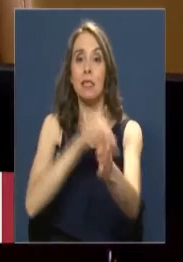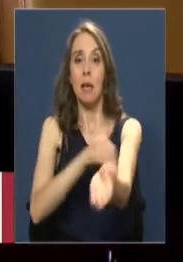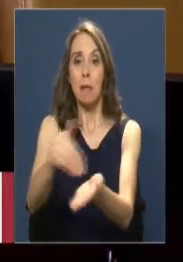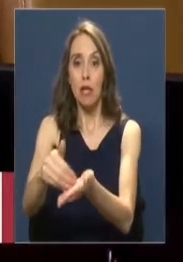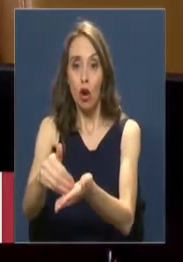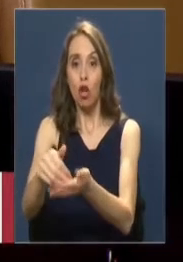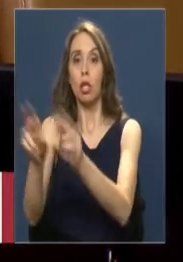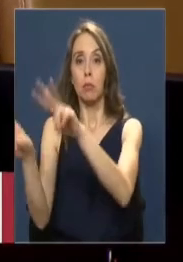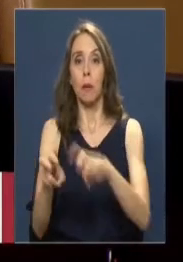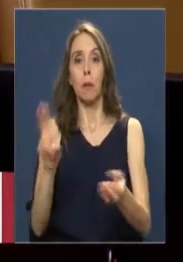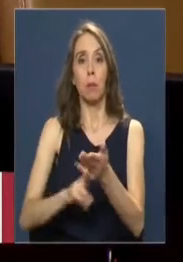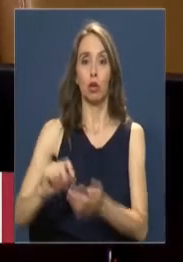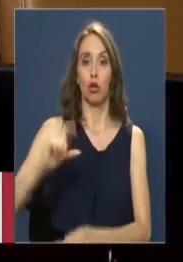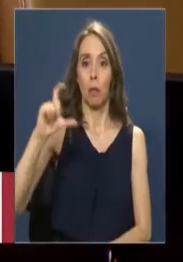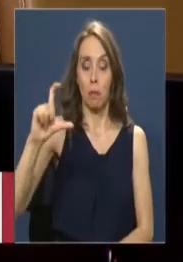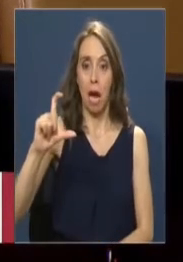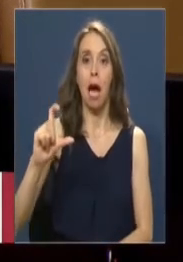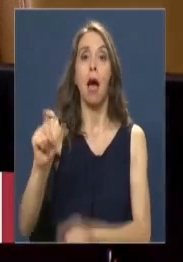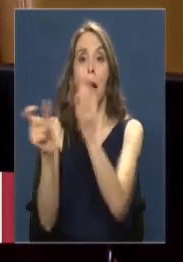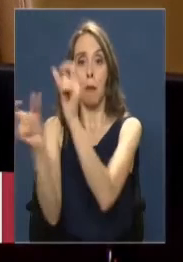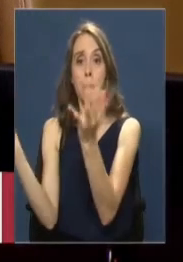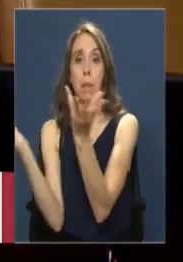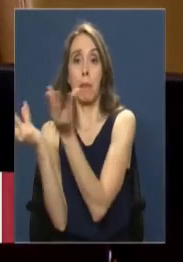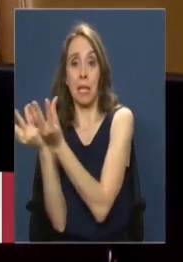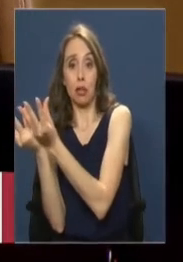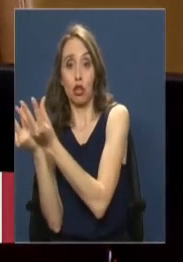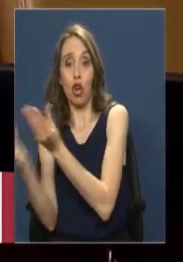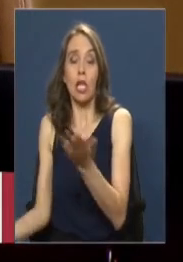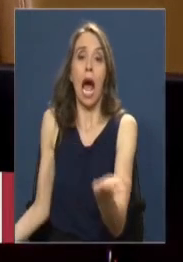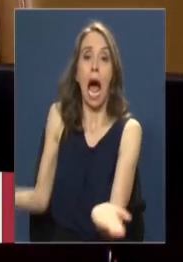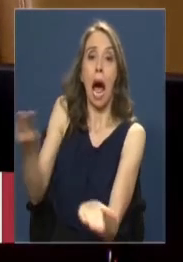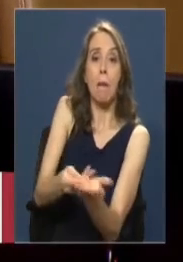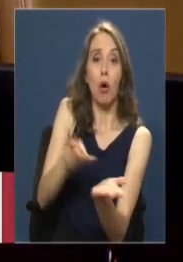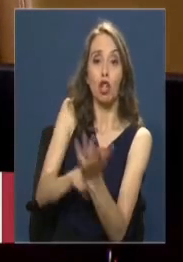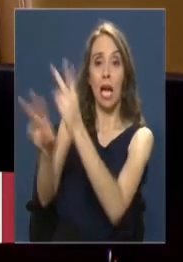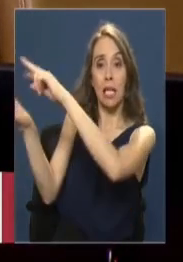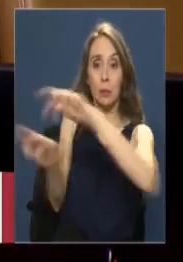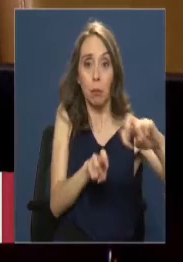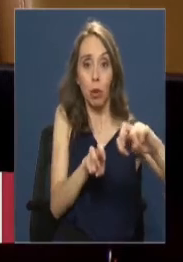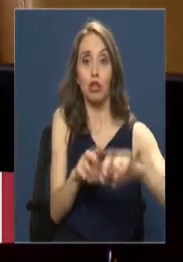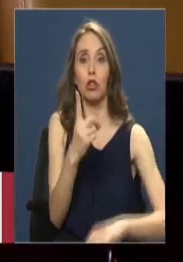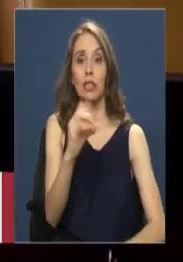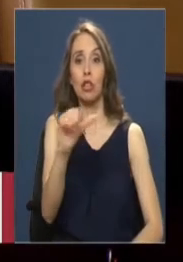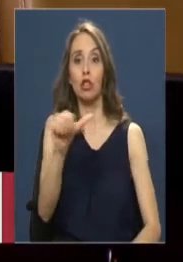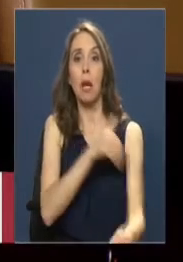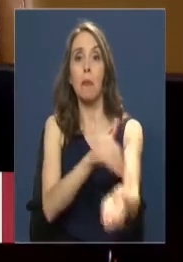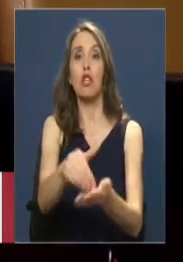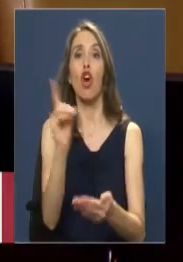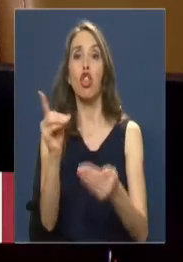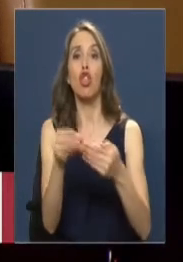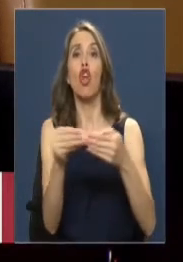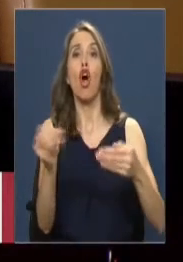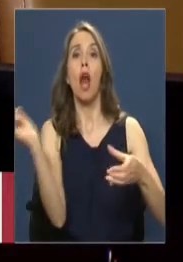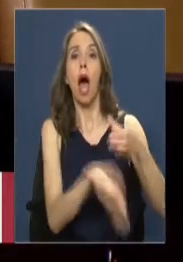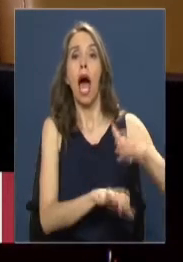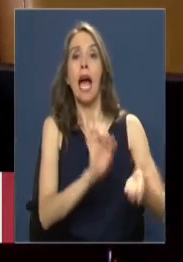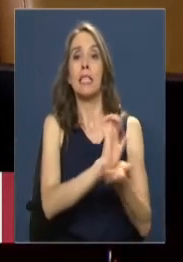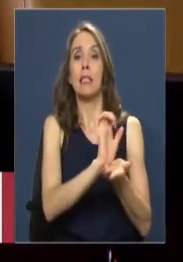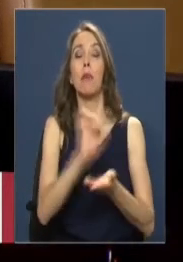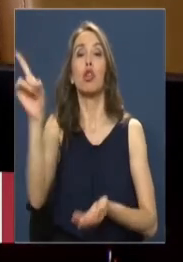millones. Aportarán un puñado de personas otros 146 millones de dólares focalizados en los altos